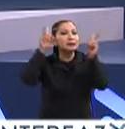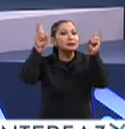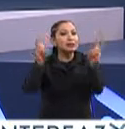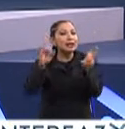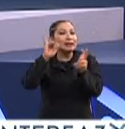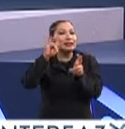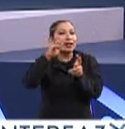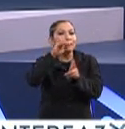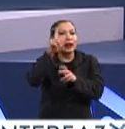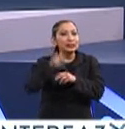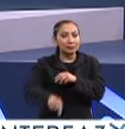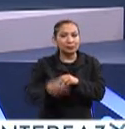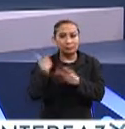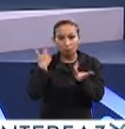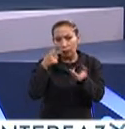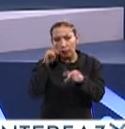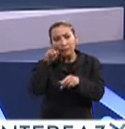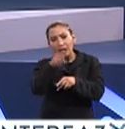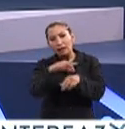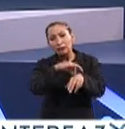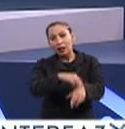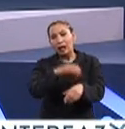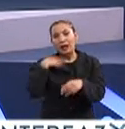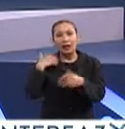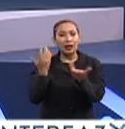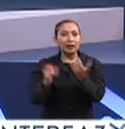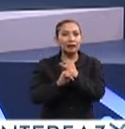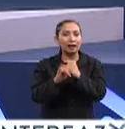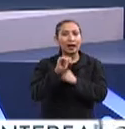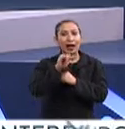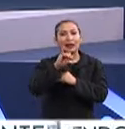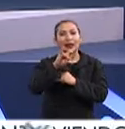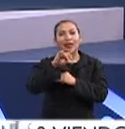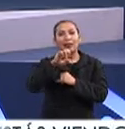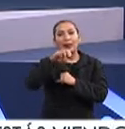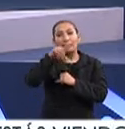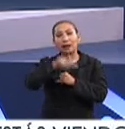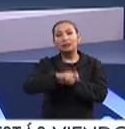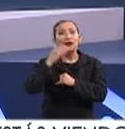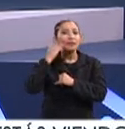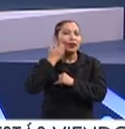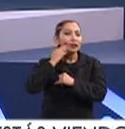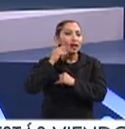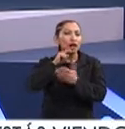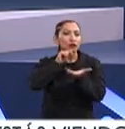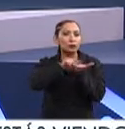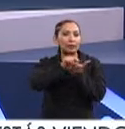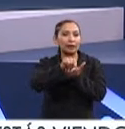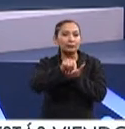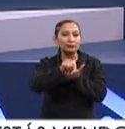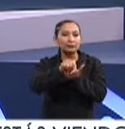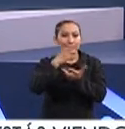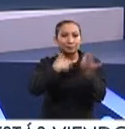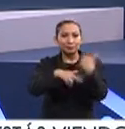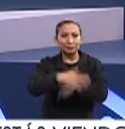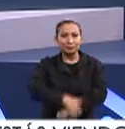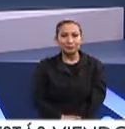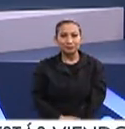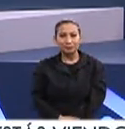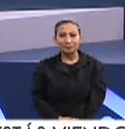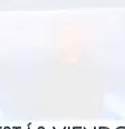temas. Esto es Interfaz, nos puedes seguir en vivo en redes sociales, AYDMX, en Facebook y en Twitter.